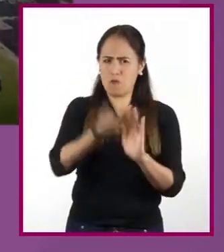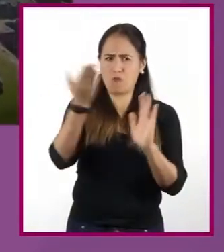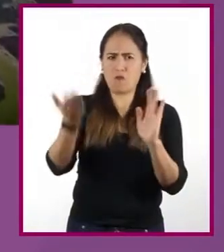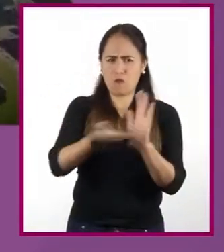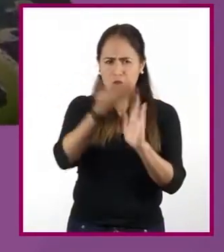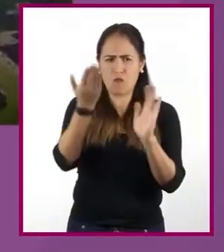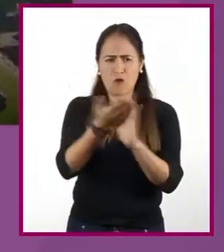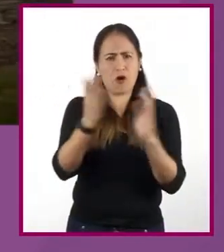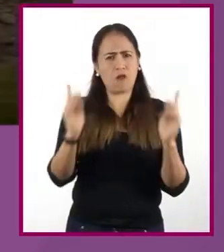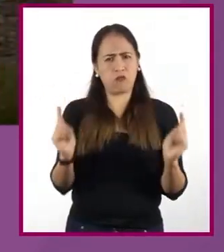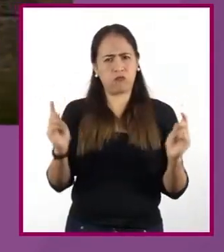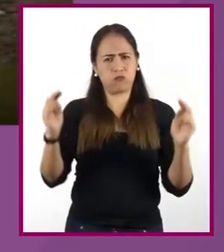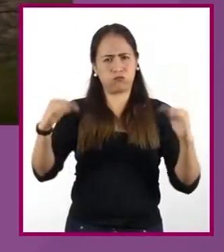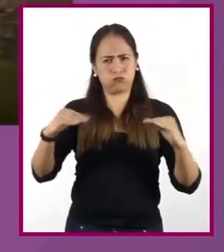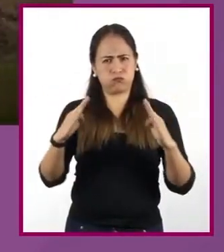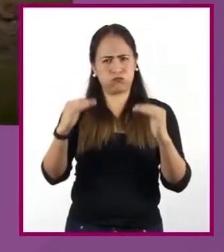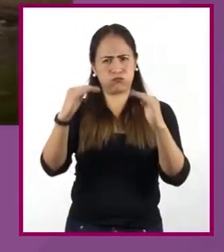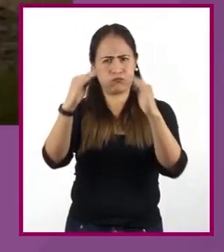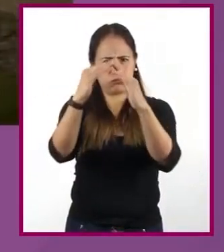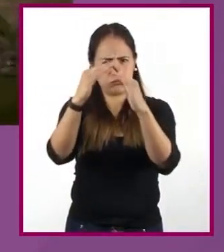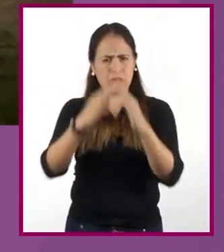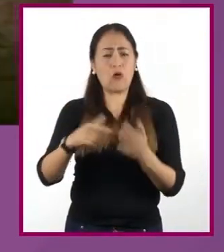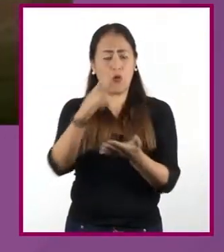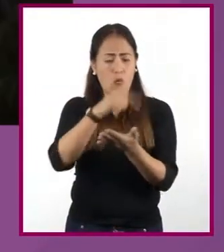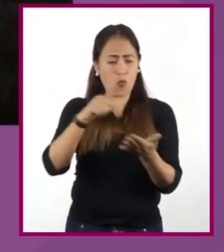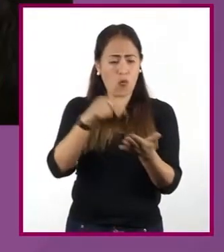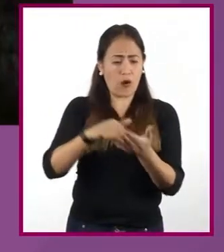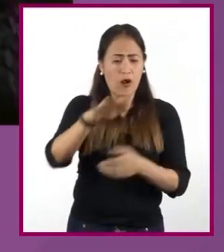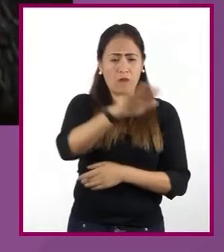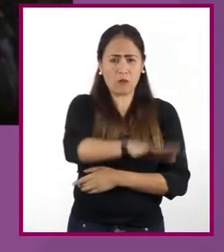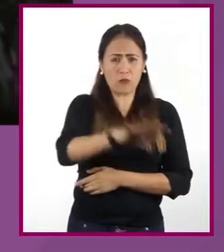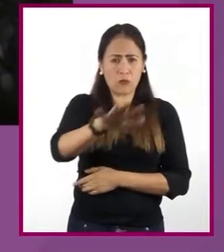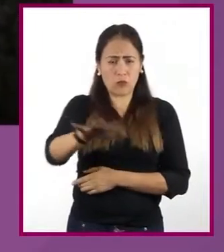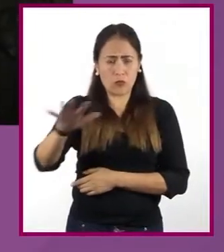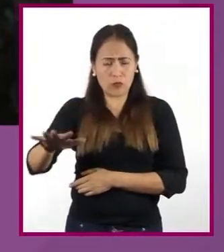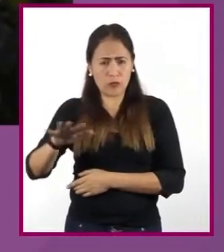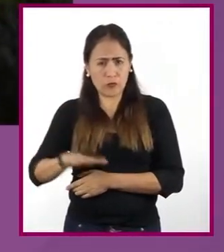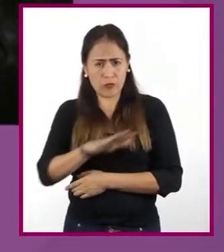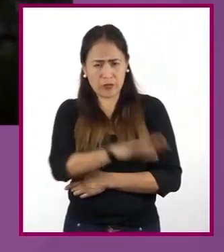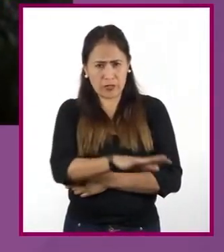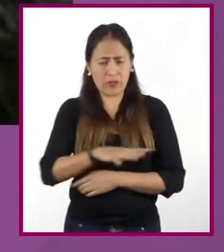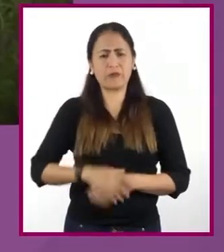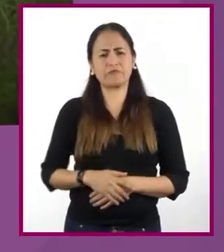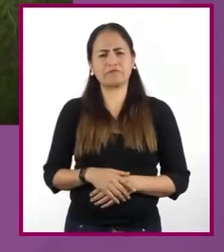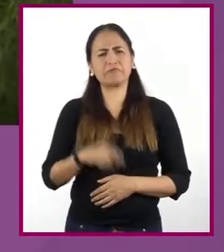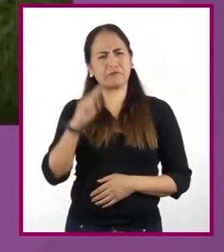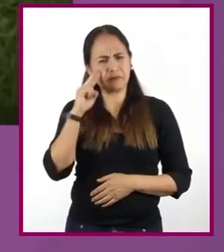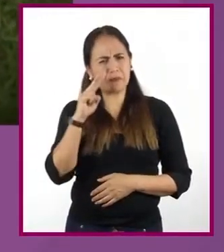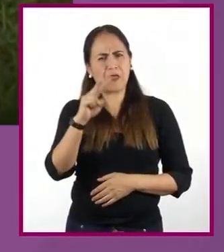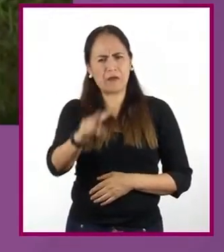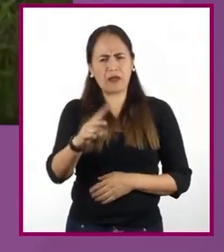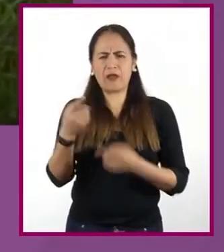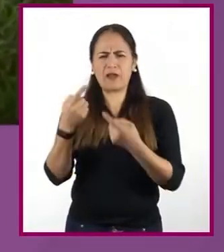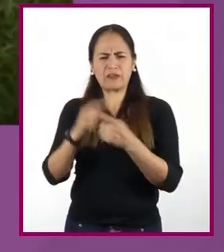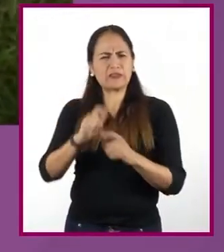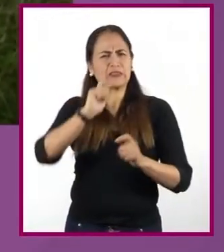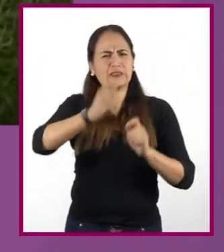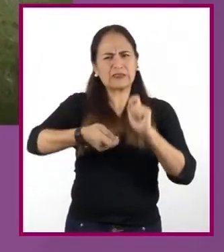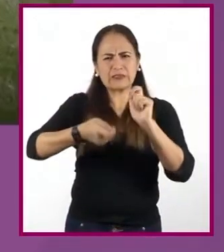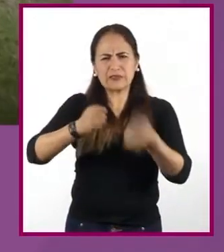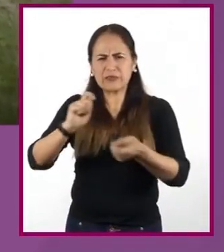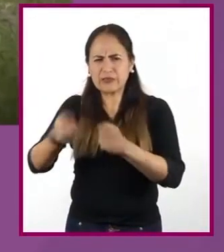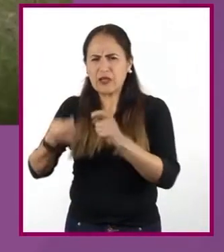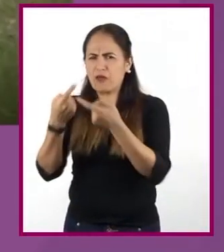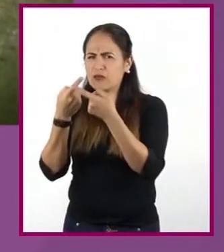piramidal, un territorio de pirámides que integra en su concepción discursos de distintos significados